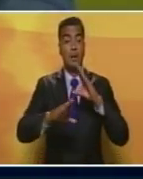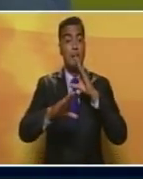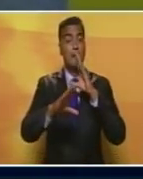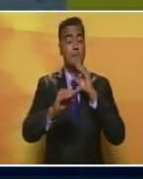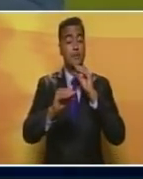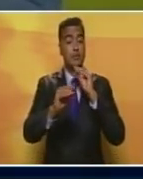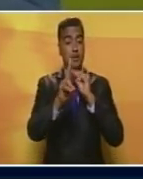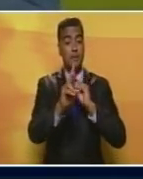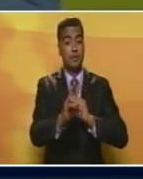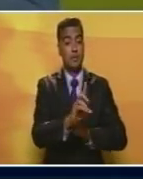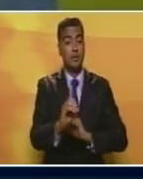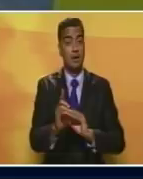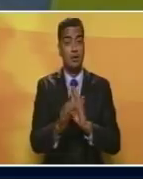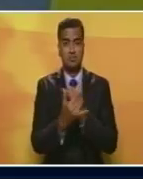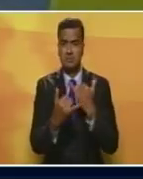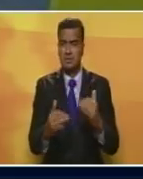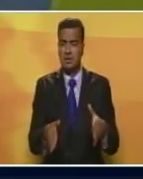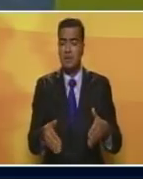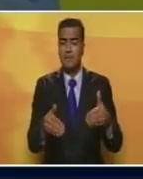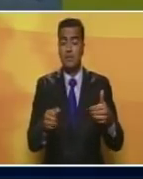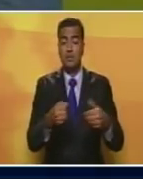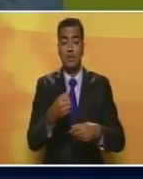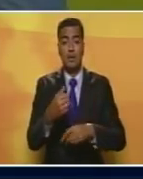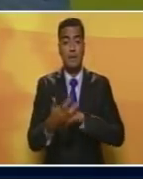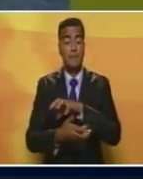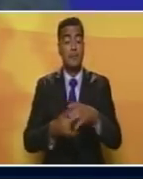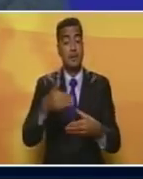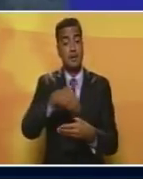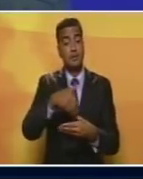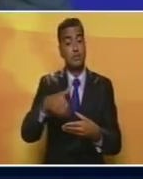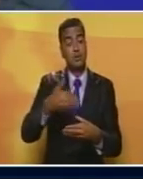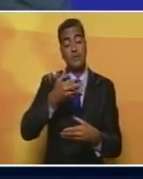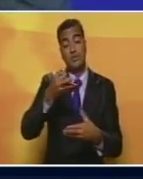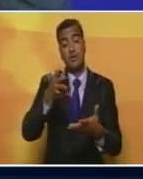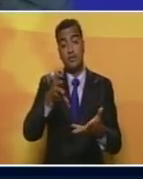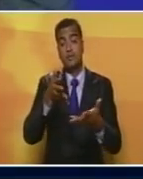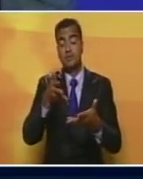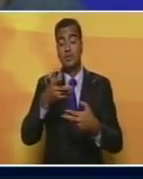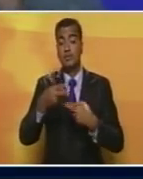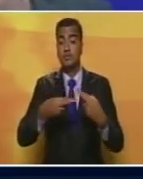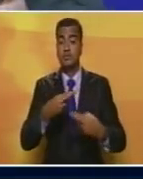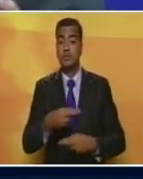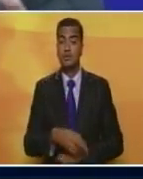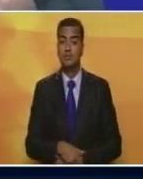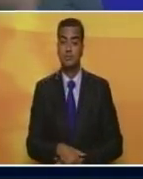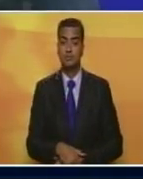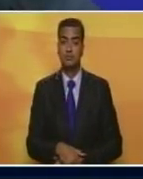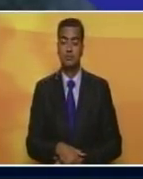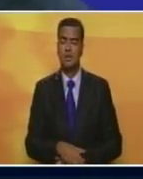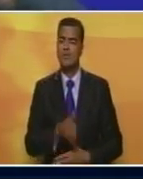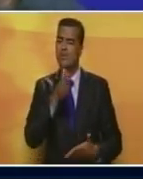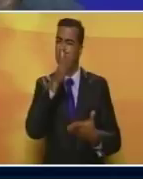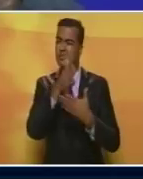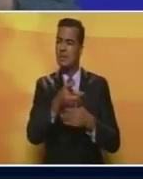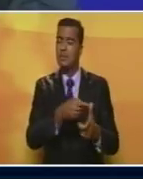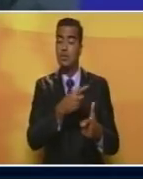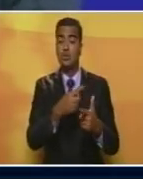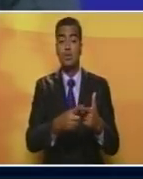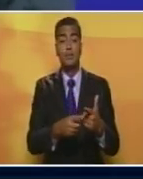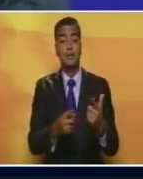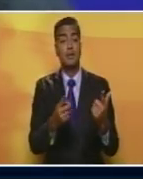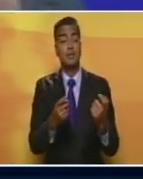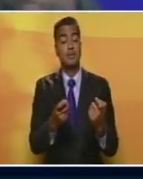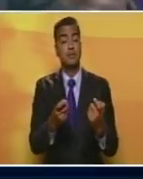de diversificar, ¿no?, el ingreso en divisa, de seguir avanzando en el desarrollo de las fuerzas